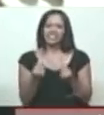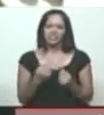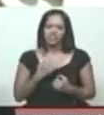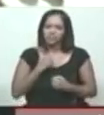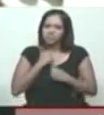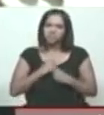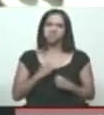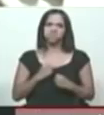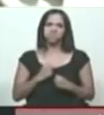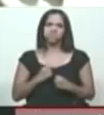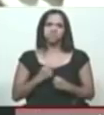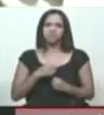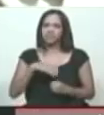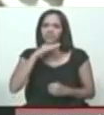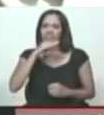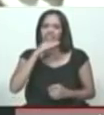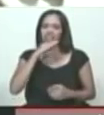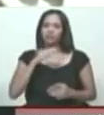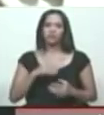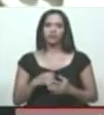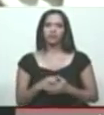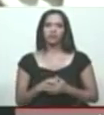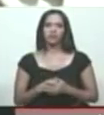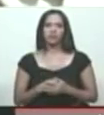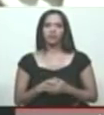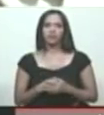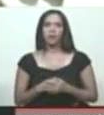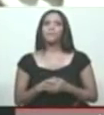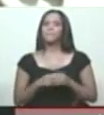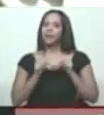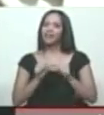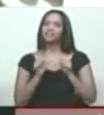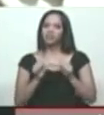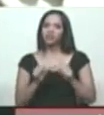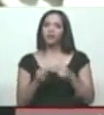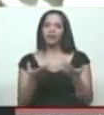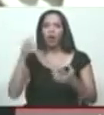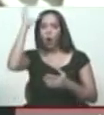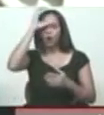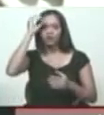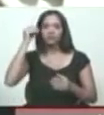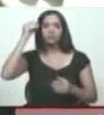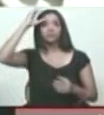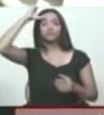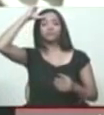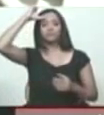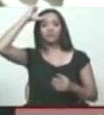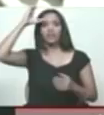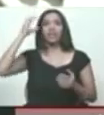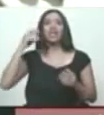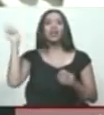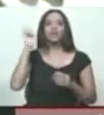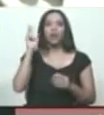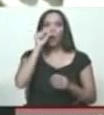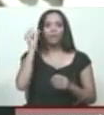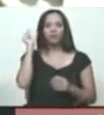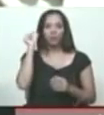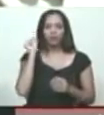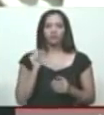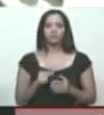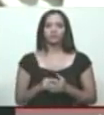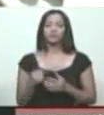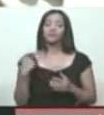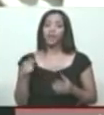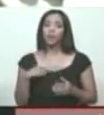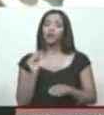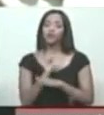indignación, tanta rabia, va a servir para crear una gran conciencia en los venezolanos y en las venezolanas. Tenemos